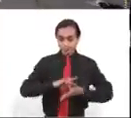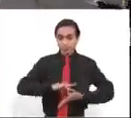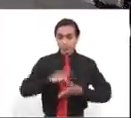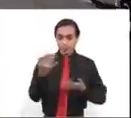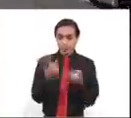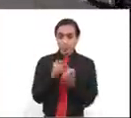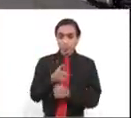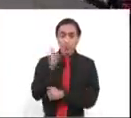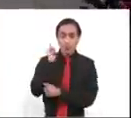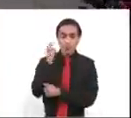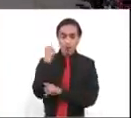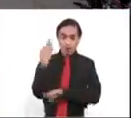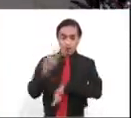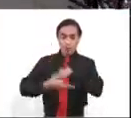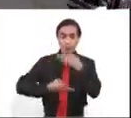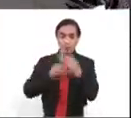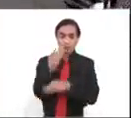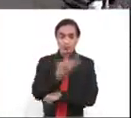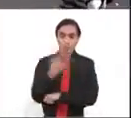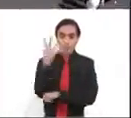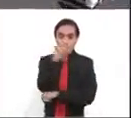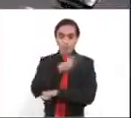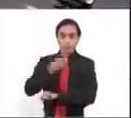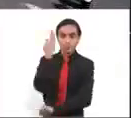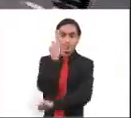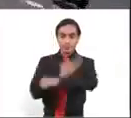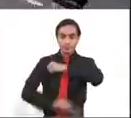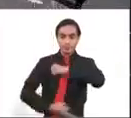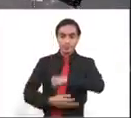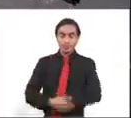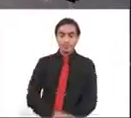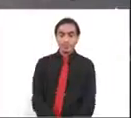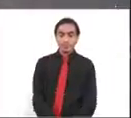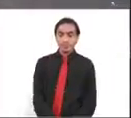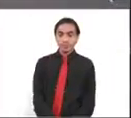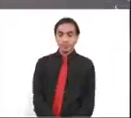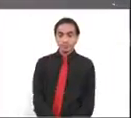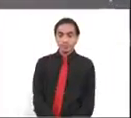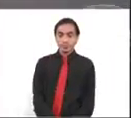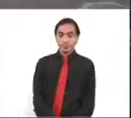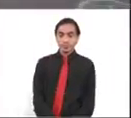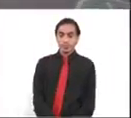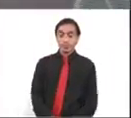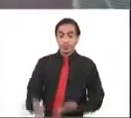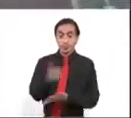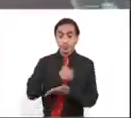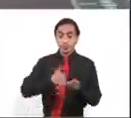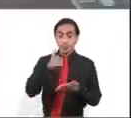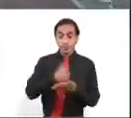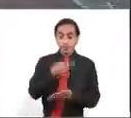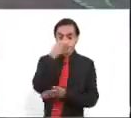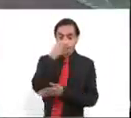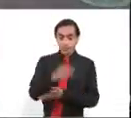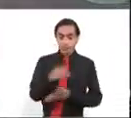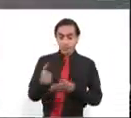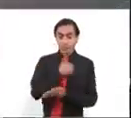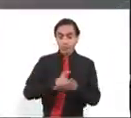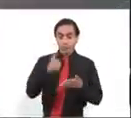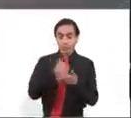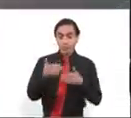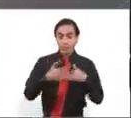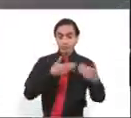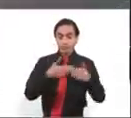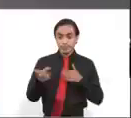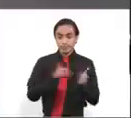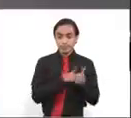teniendo todas y todos una excelente tarde. De este lado las preguntas. Ciudad de México, ciudad innovadora y de